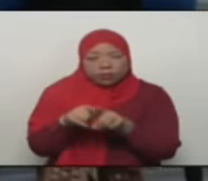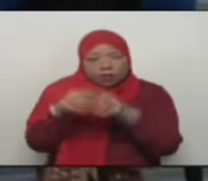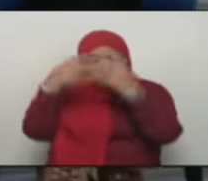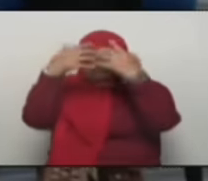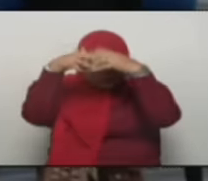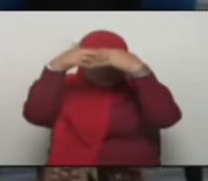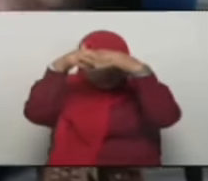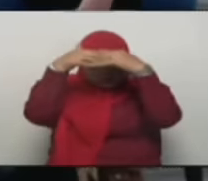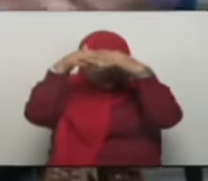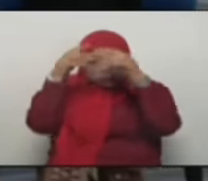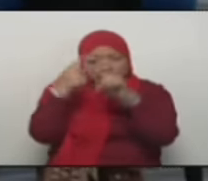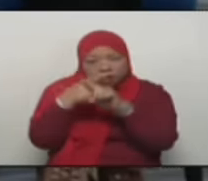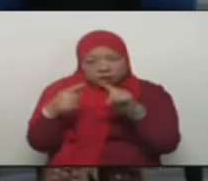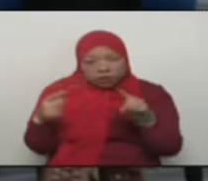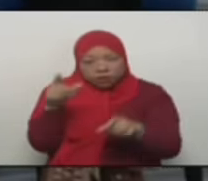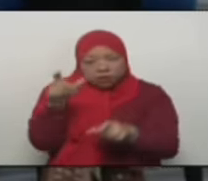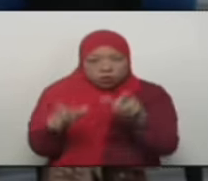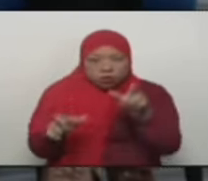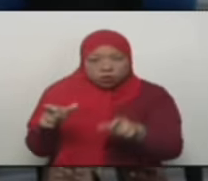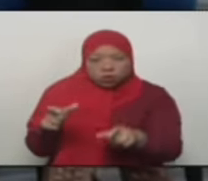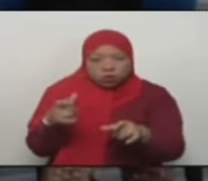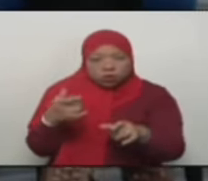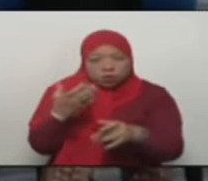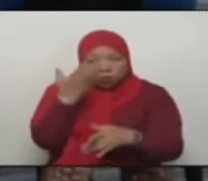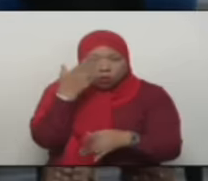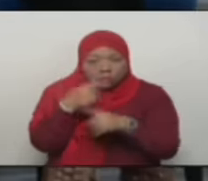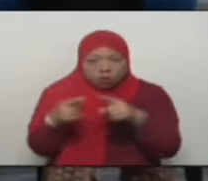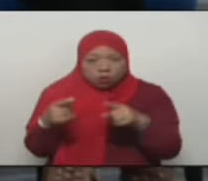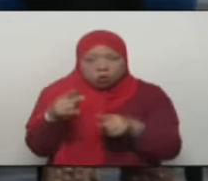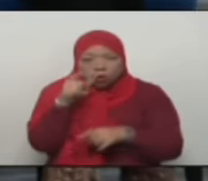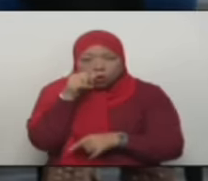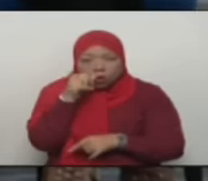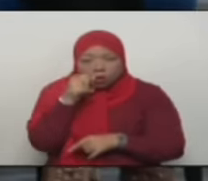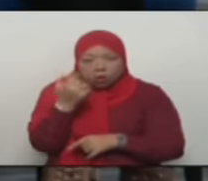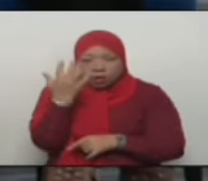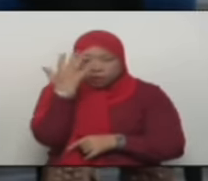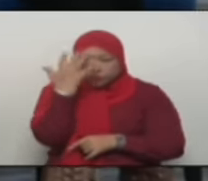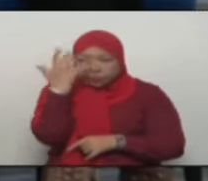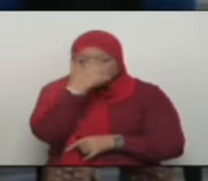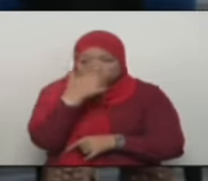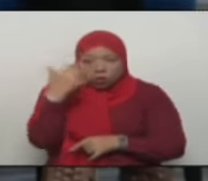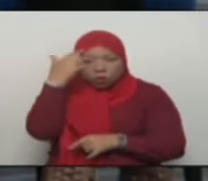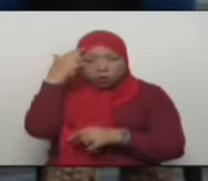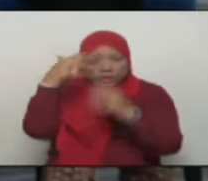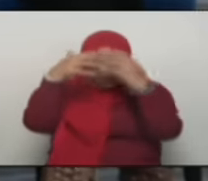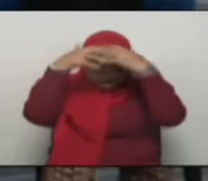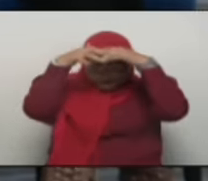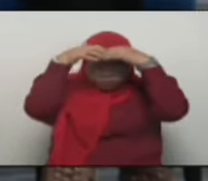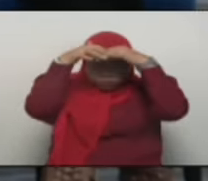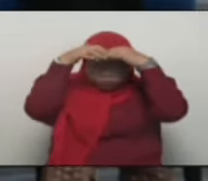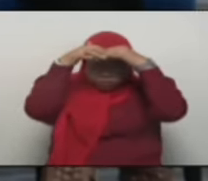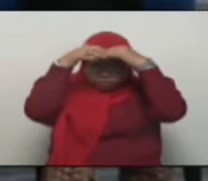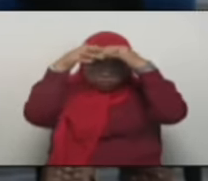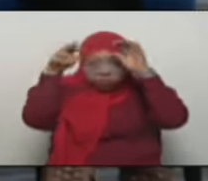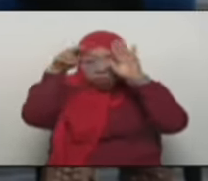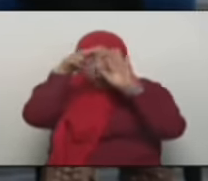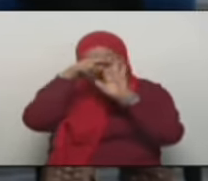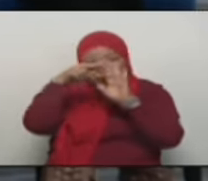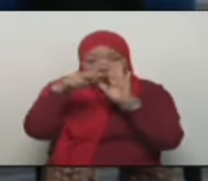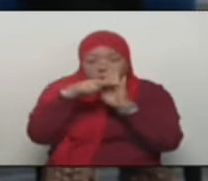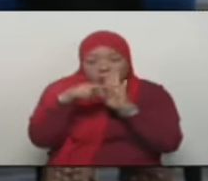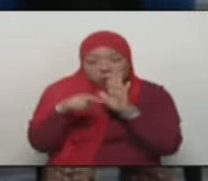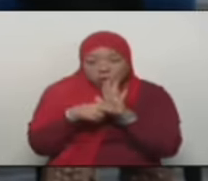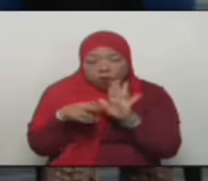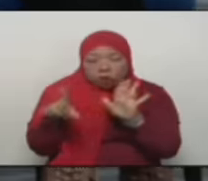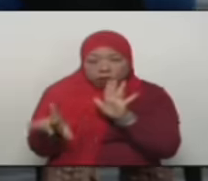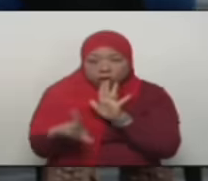creció diferente al resto de las otras especies animales, que es el lóbulo frontal. Y ese lóbulo frontal tiene una serie de reglas, tiene una serie de leyes,